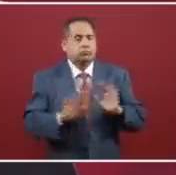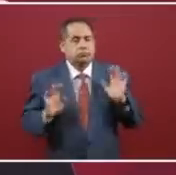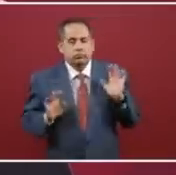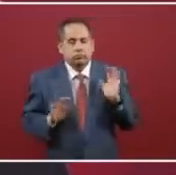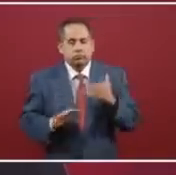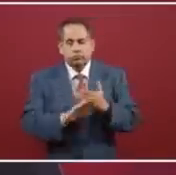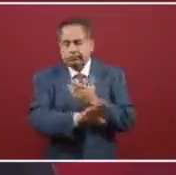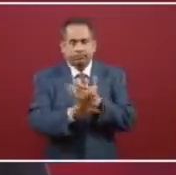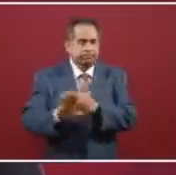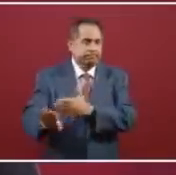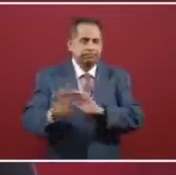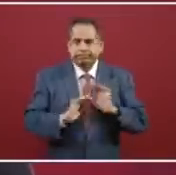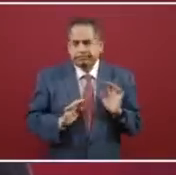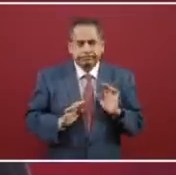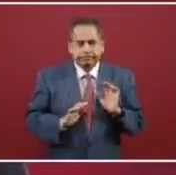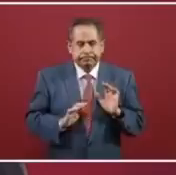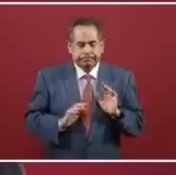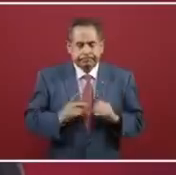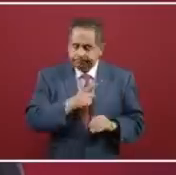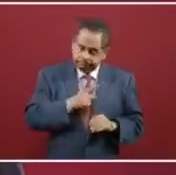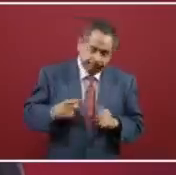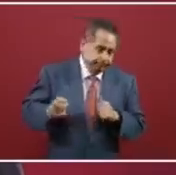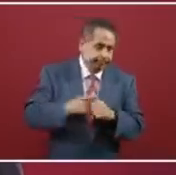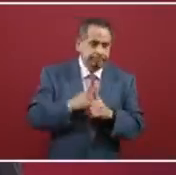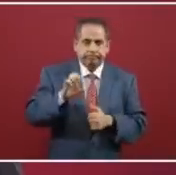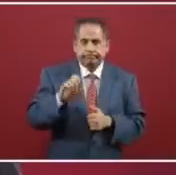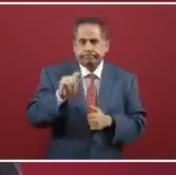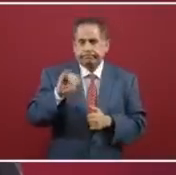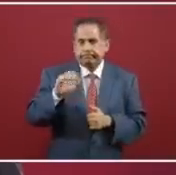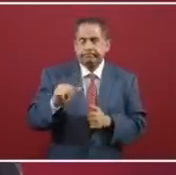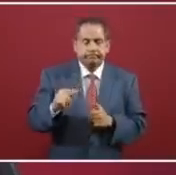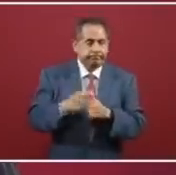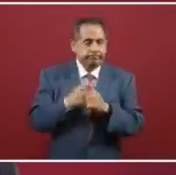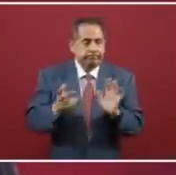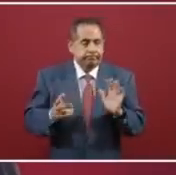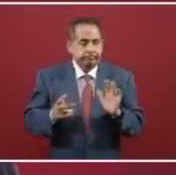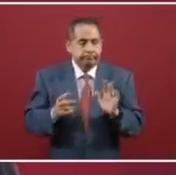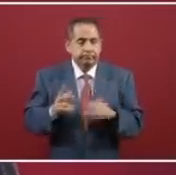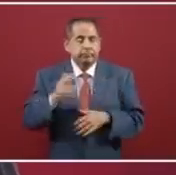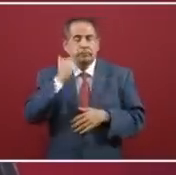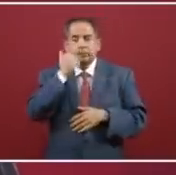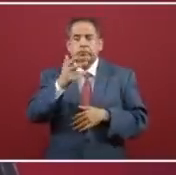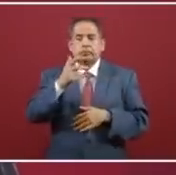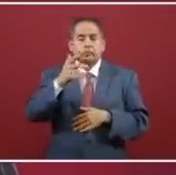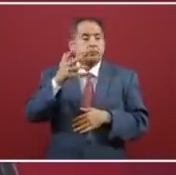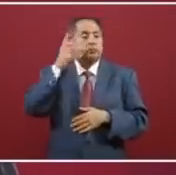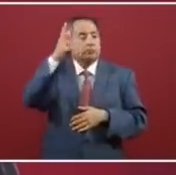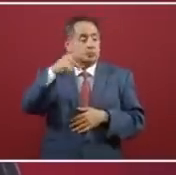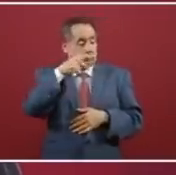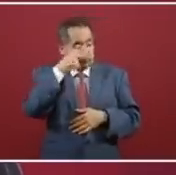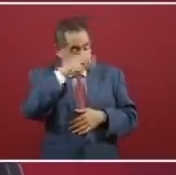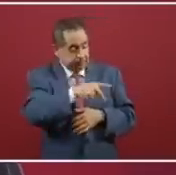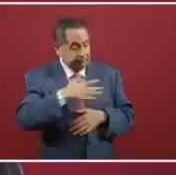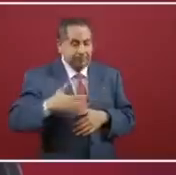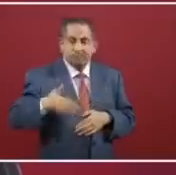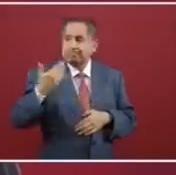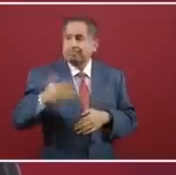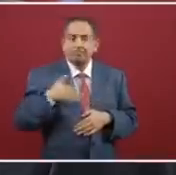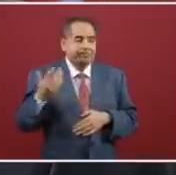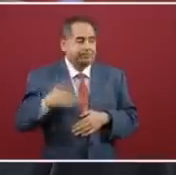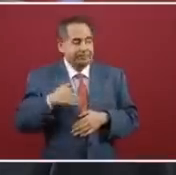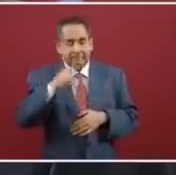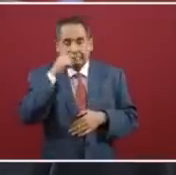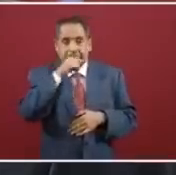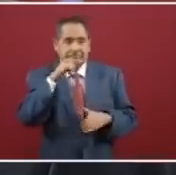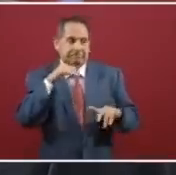ya no queremos que se vea a méxico como un país de conquista